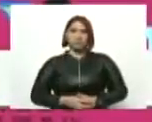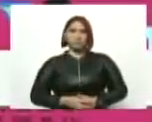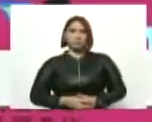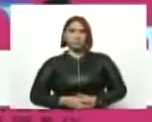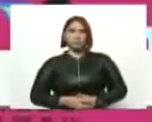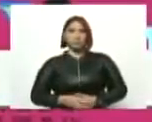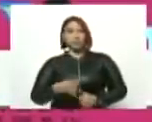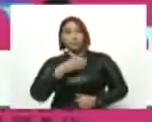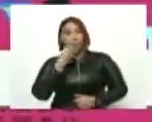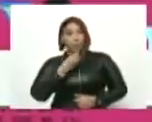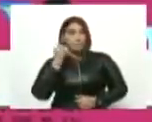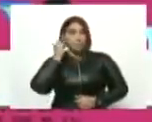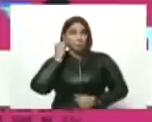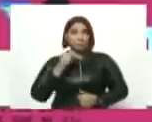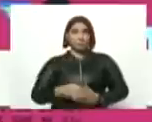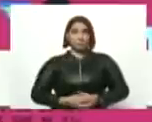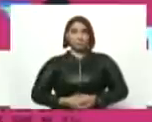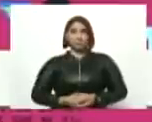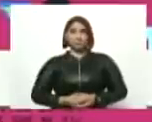Jóvenes y mujeres.